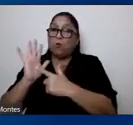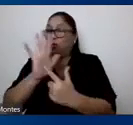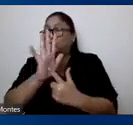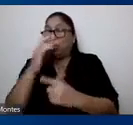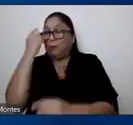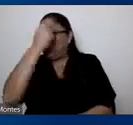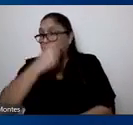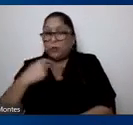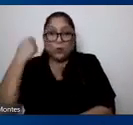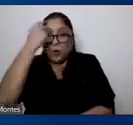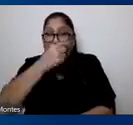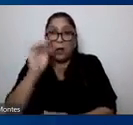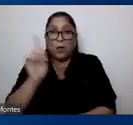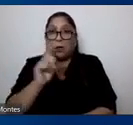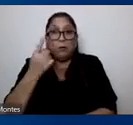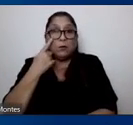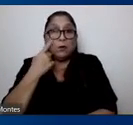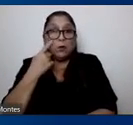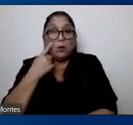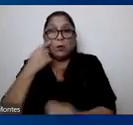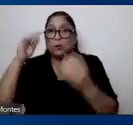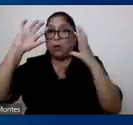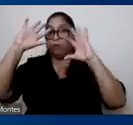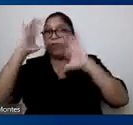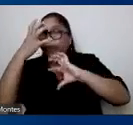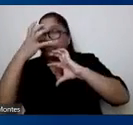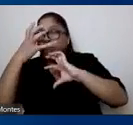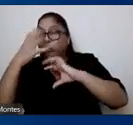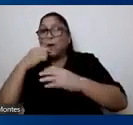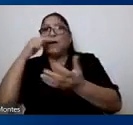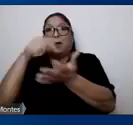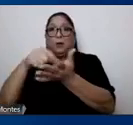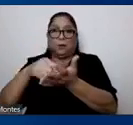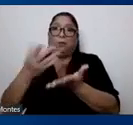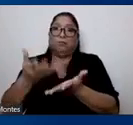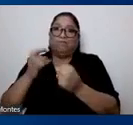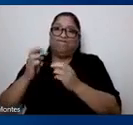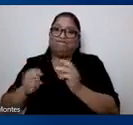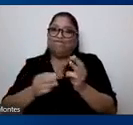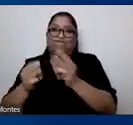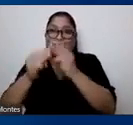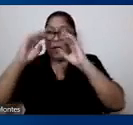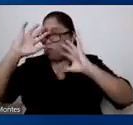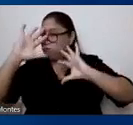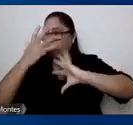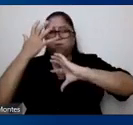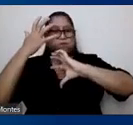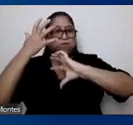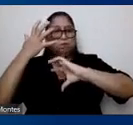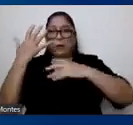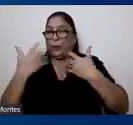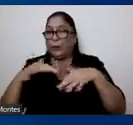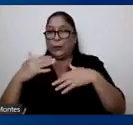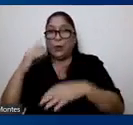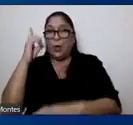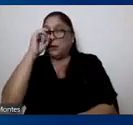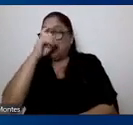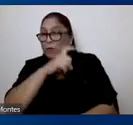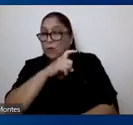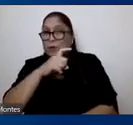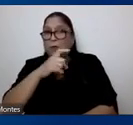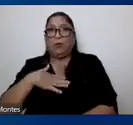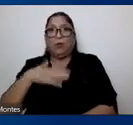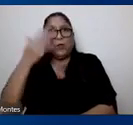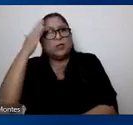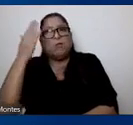les conocía. Entonces la confusión era de ese modo, de ese grado, bien difícil de poder reconocerlos, ¿no?